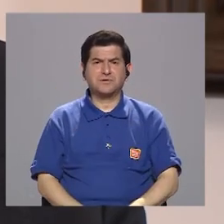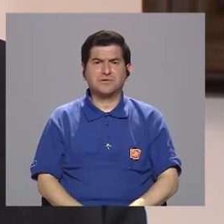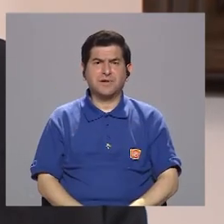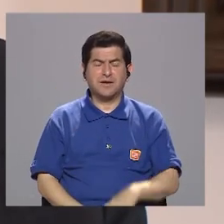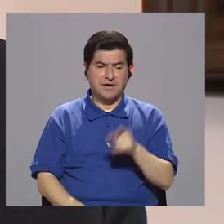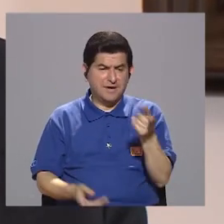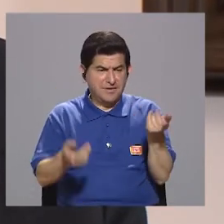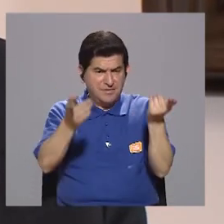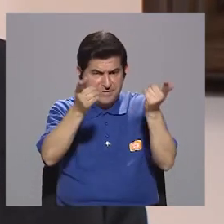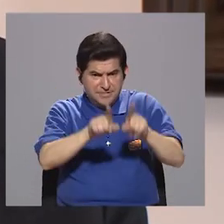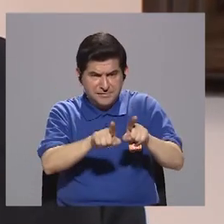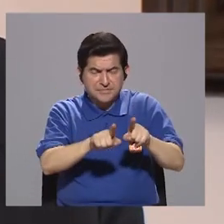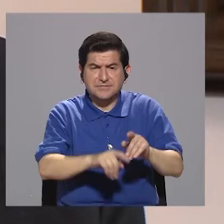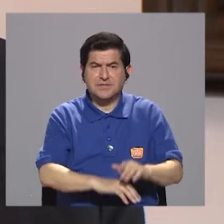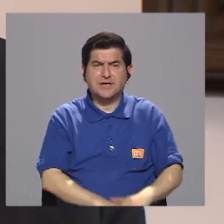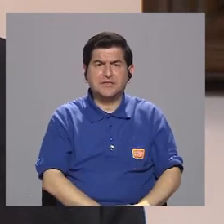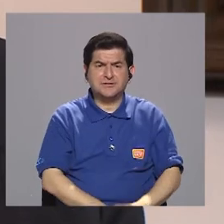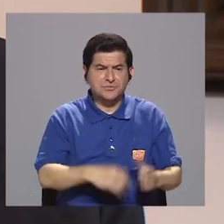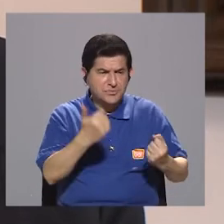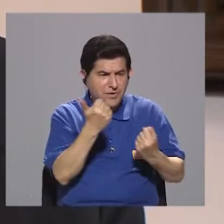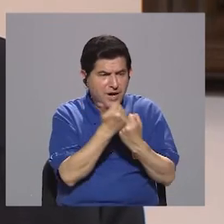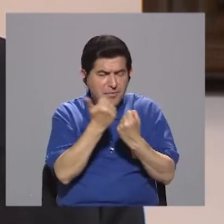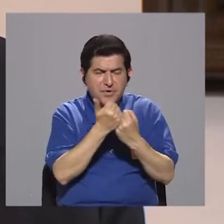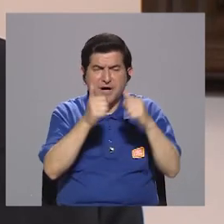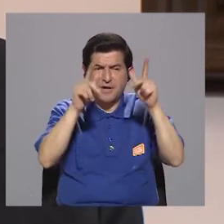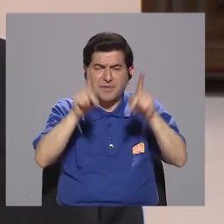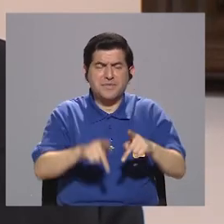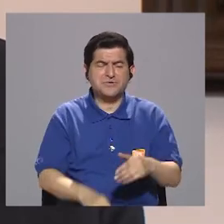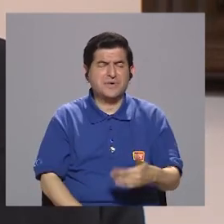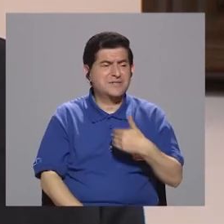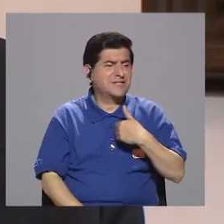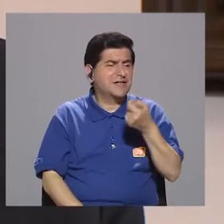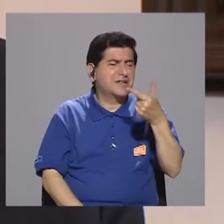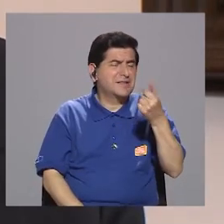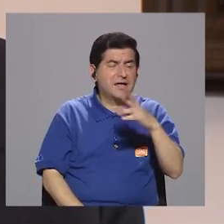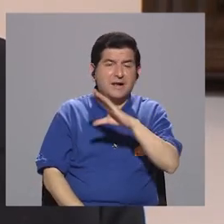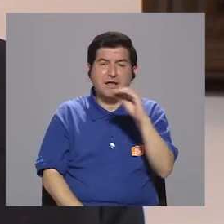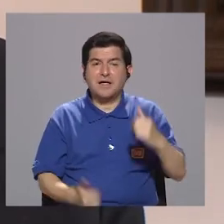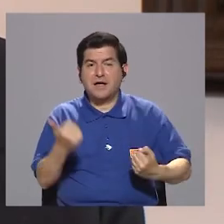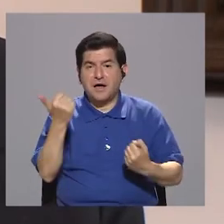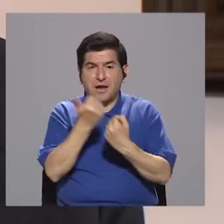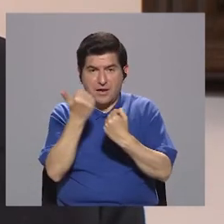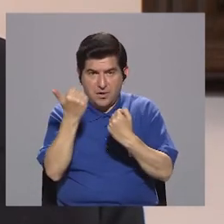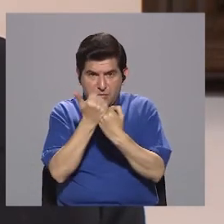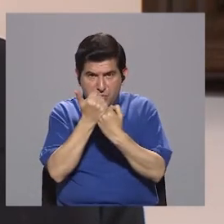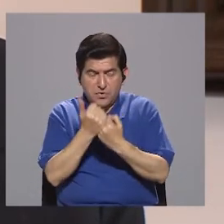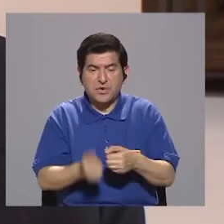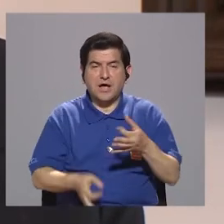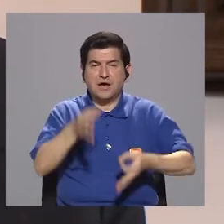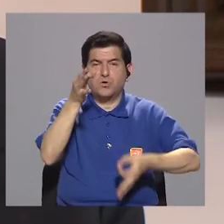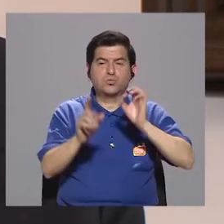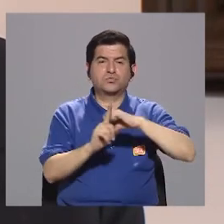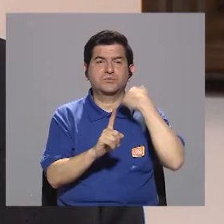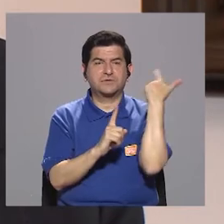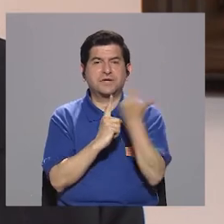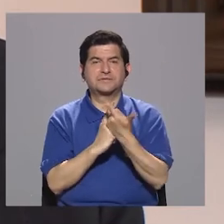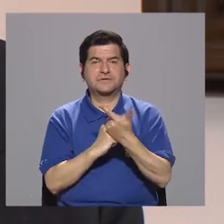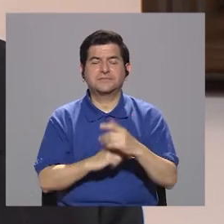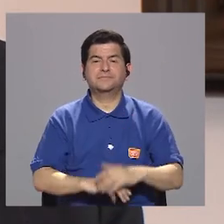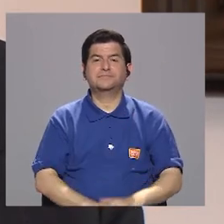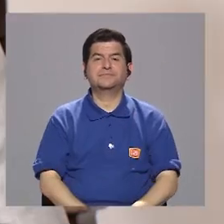está en favor de los desposeídos y en favor de la justicia